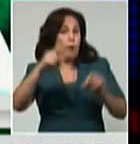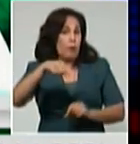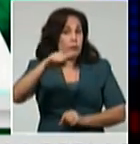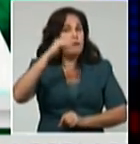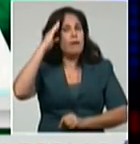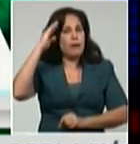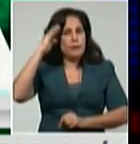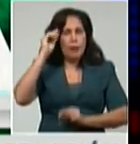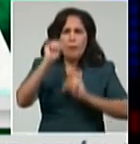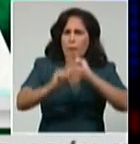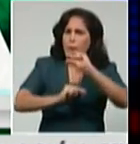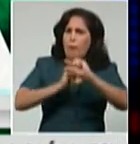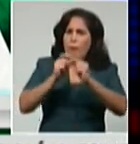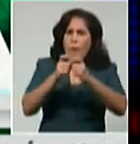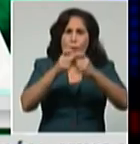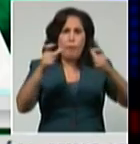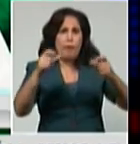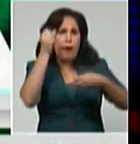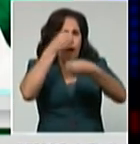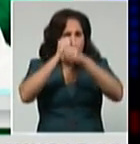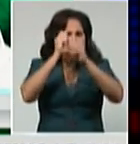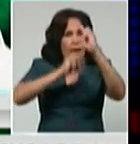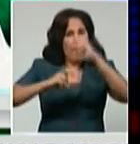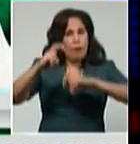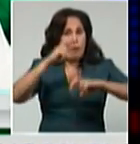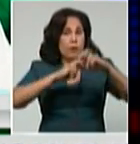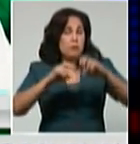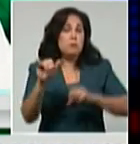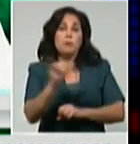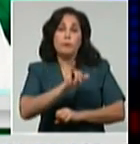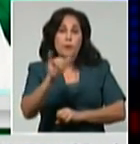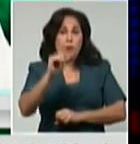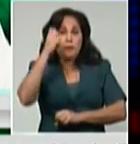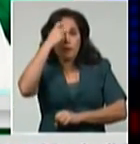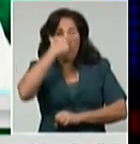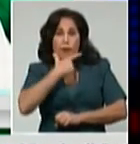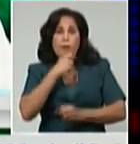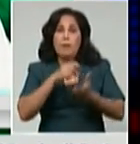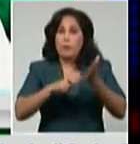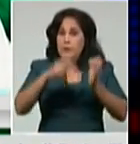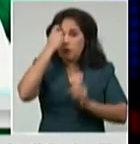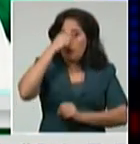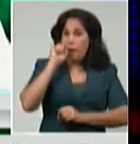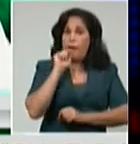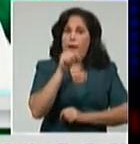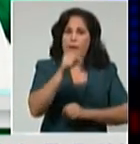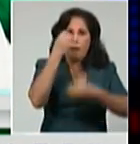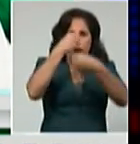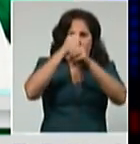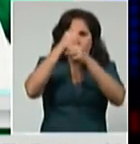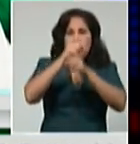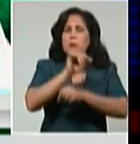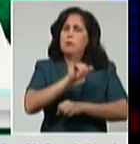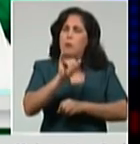ido incorporando algunos, como el de Ciego de Ávila, y próximamente pues podremos